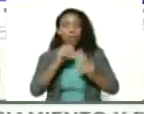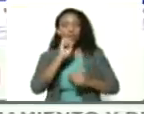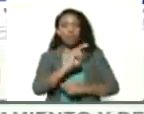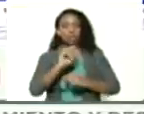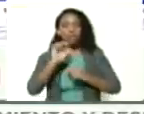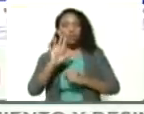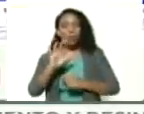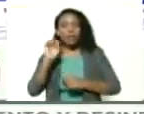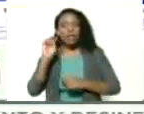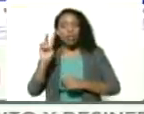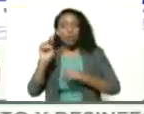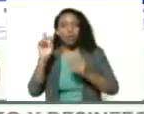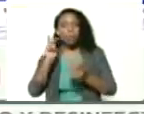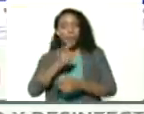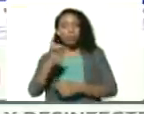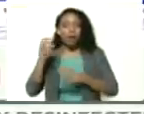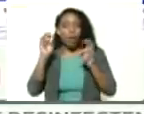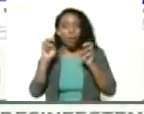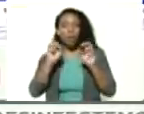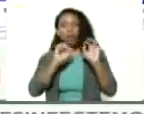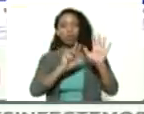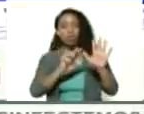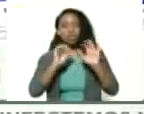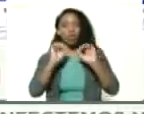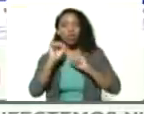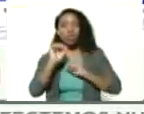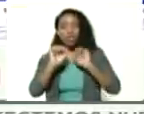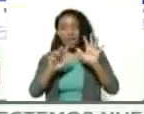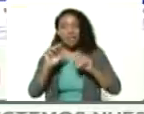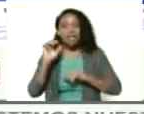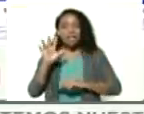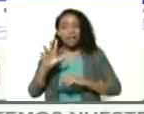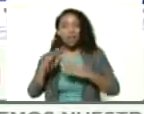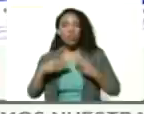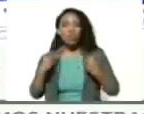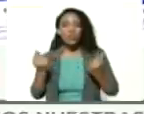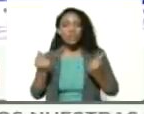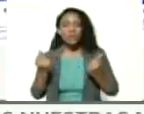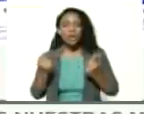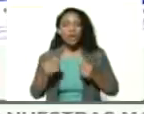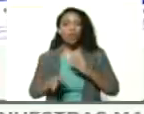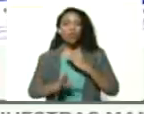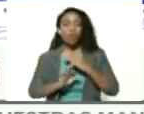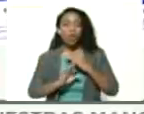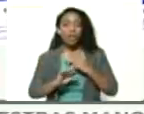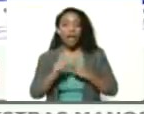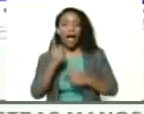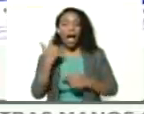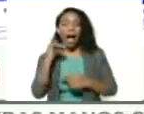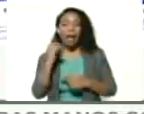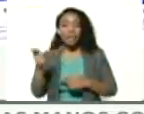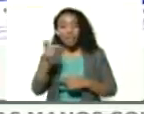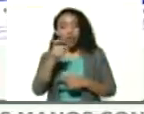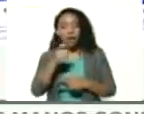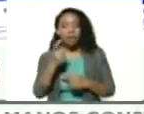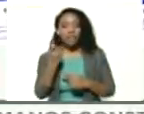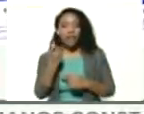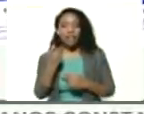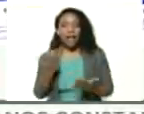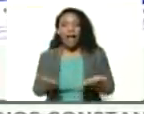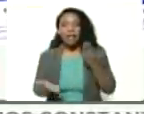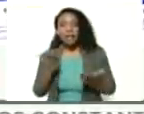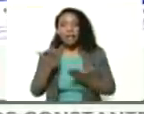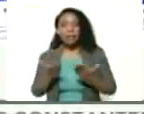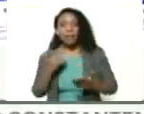1.252 casos nuevos y 885 recuperados por día. Todavía no recuperamos ese equilibrio entre